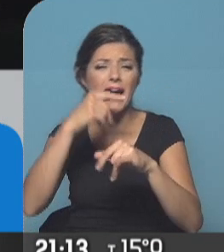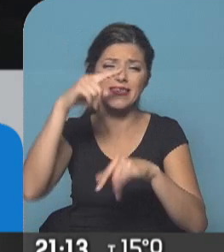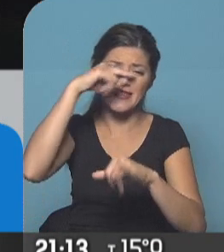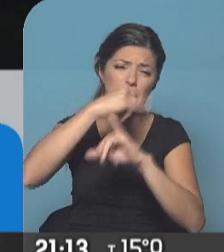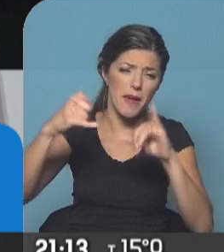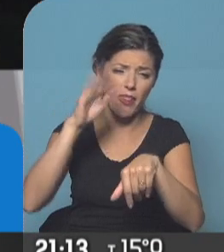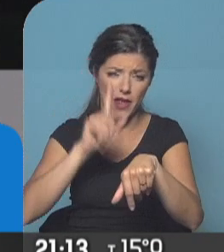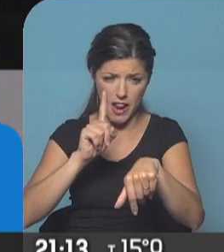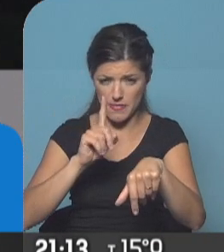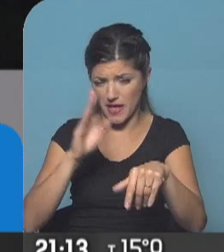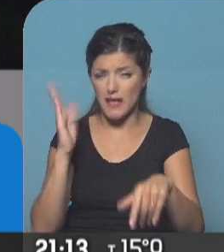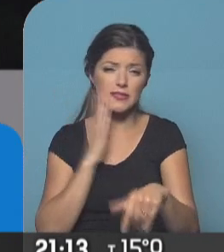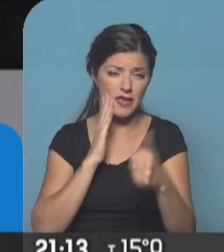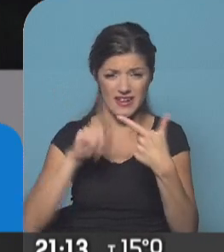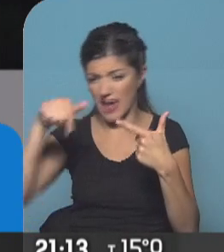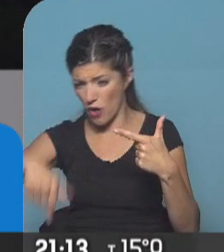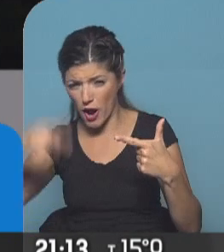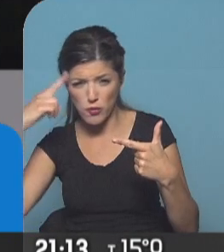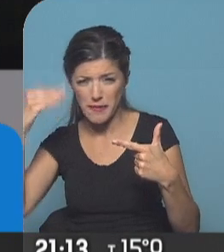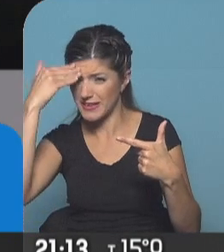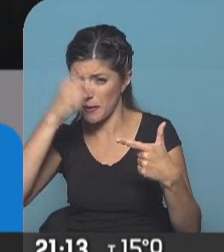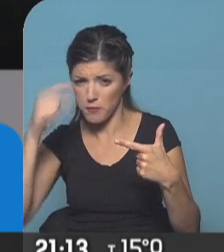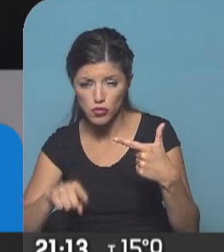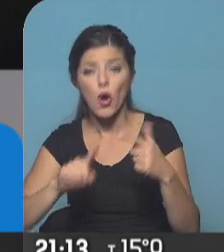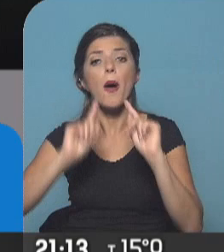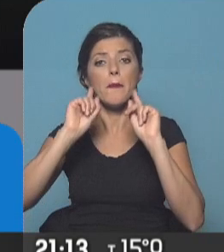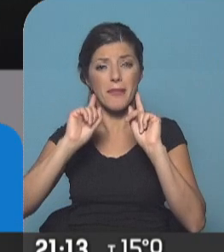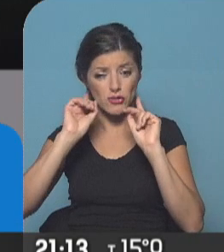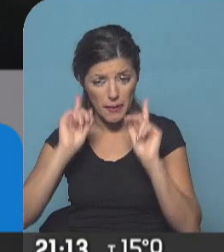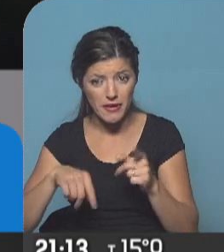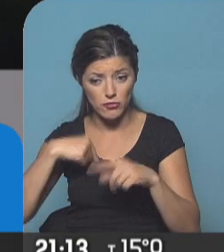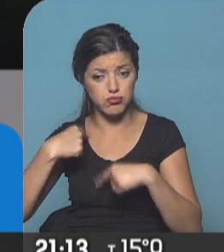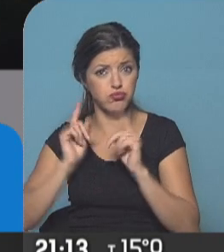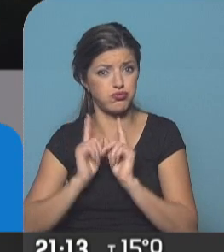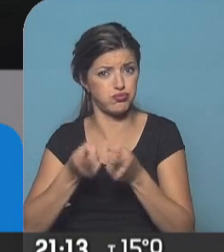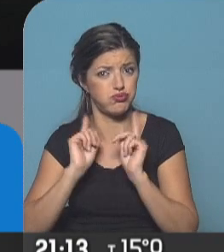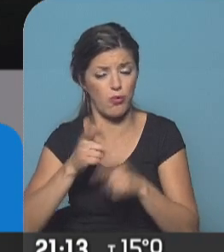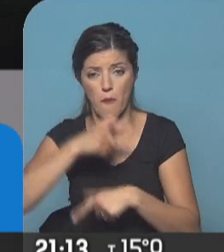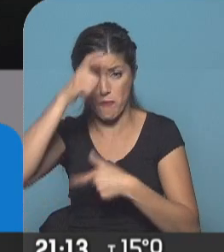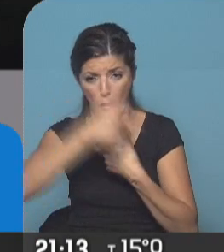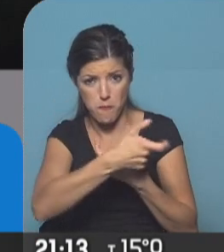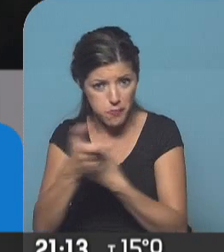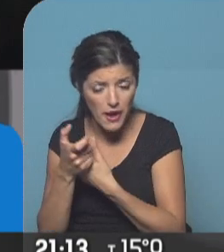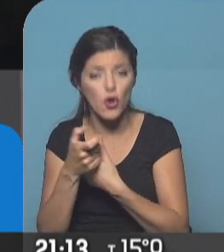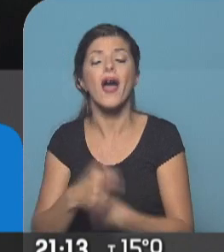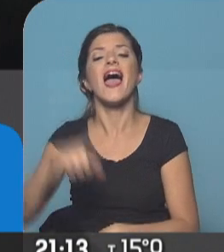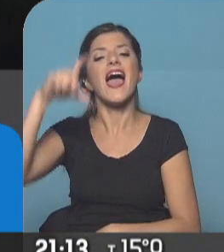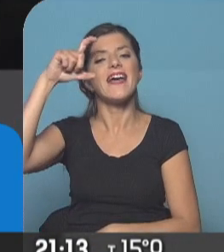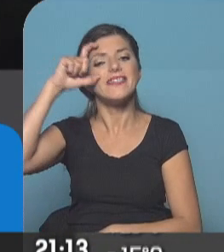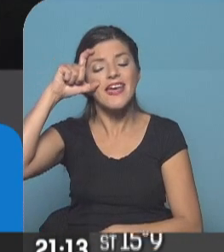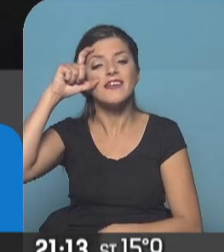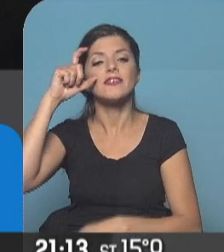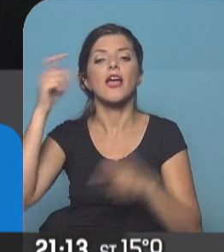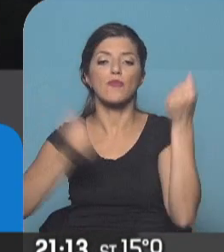las nueve y cuarto de la noche y siguen trabajando los bomberos son cerca de diez dotaciones que están